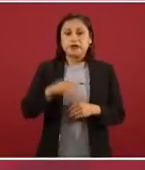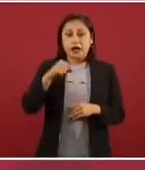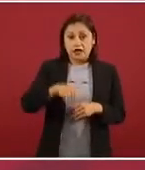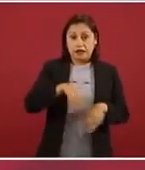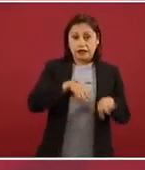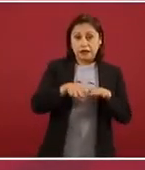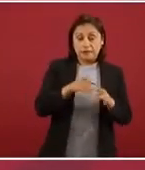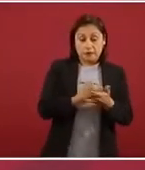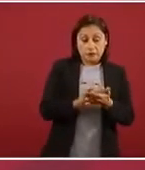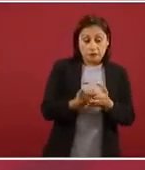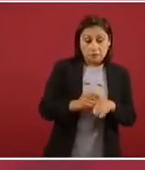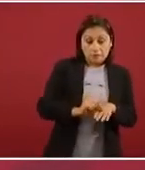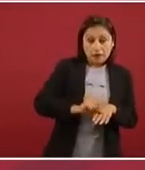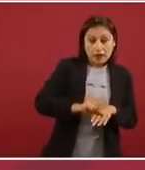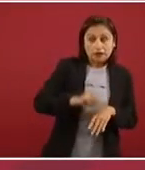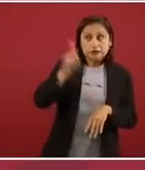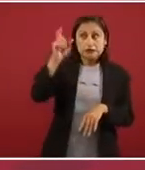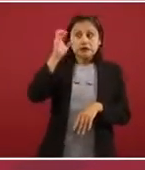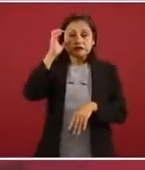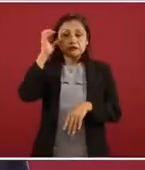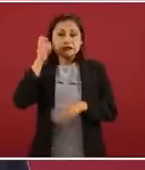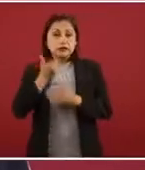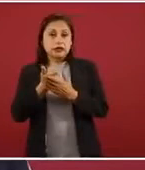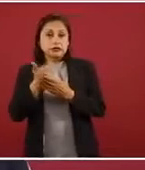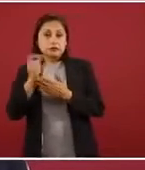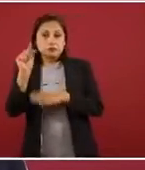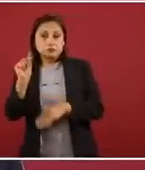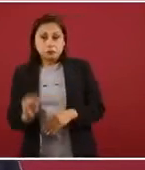China. Pero ahora no,